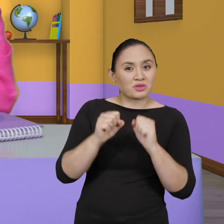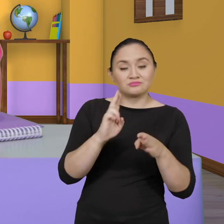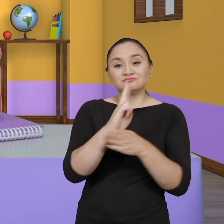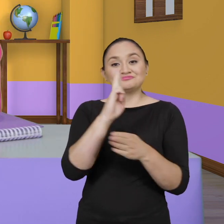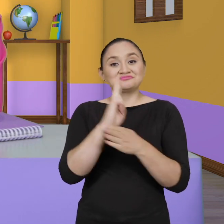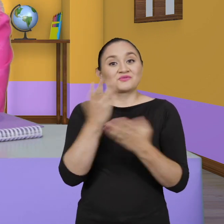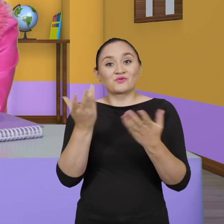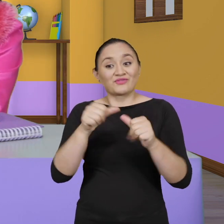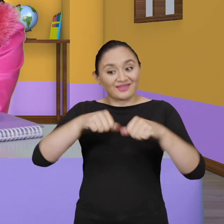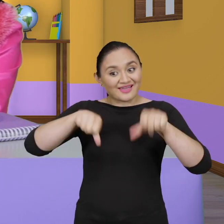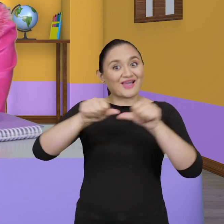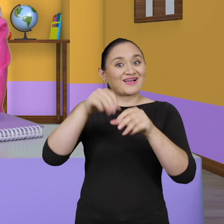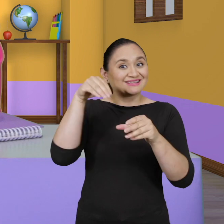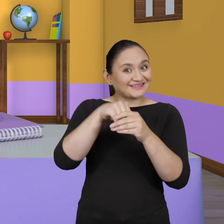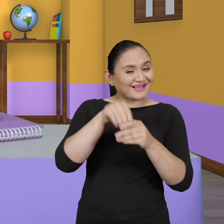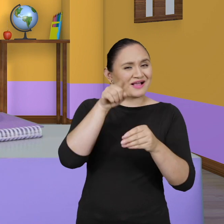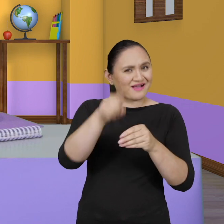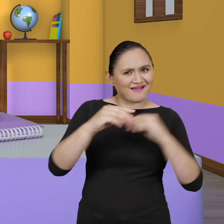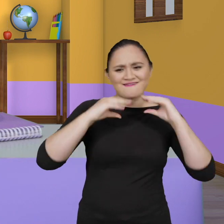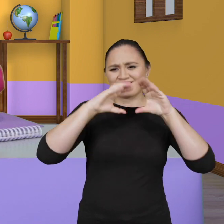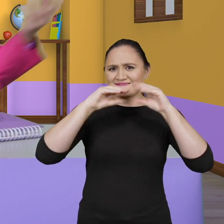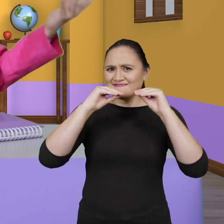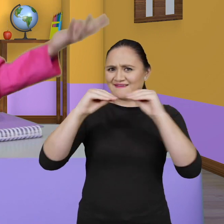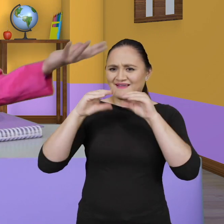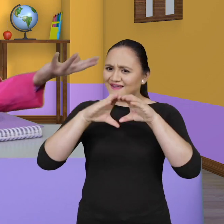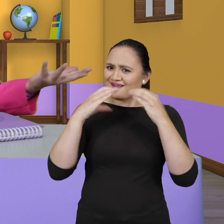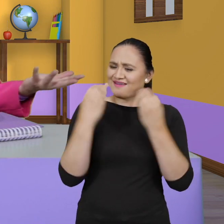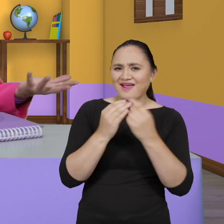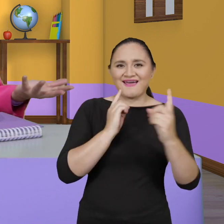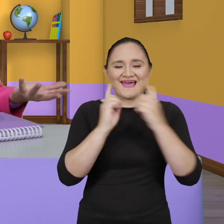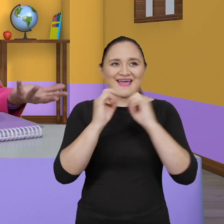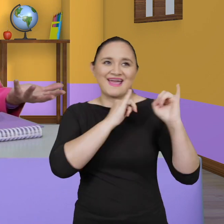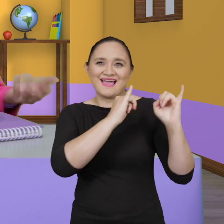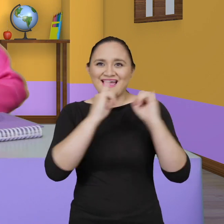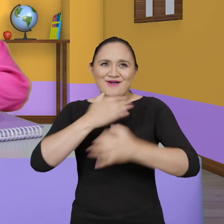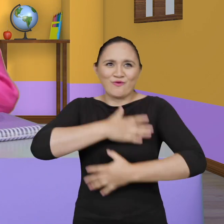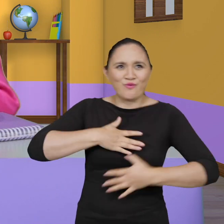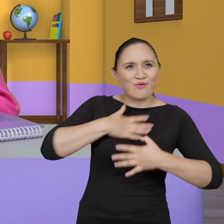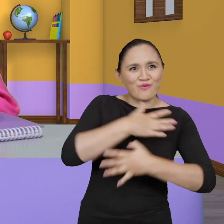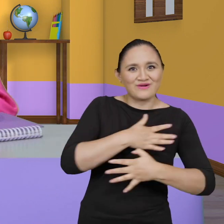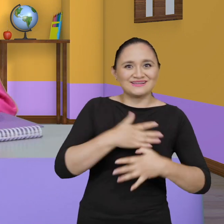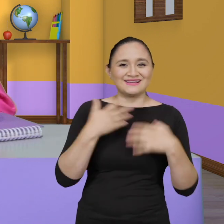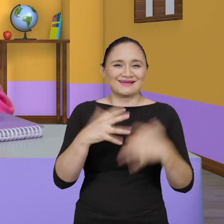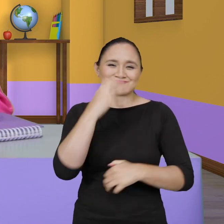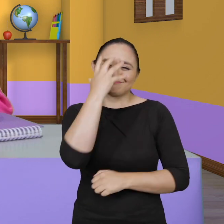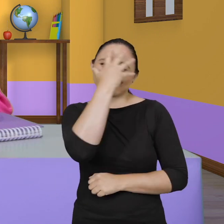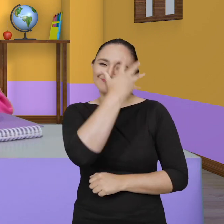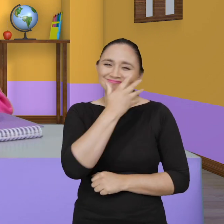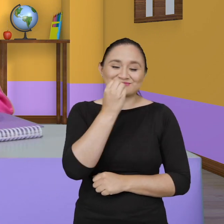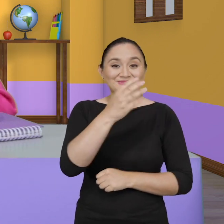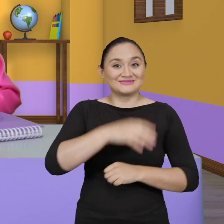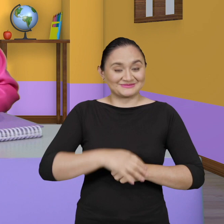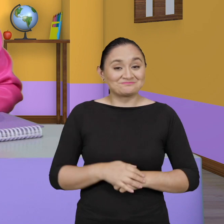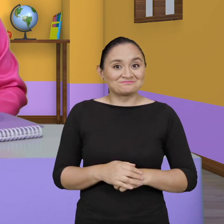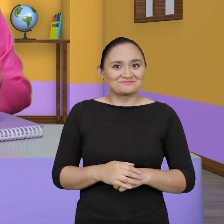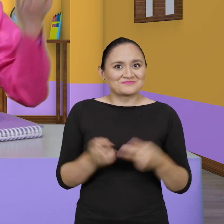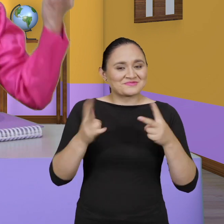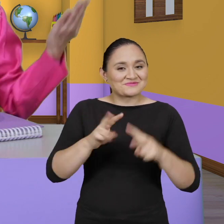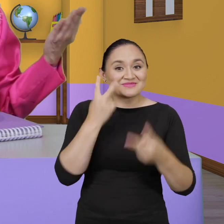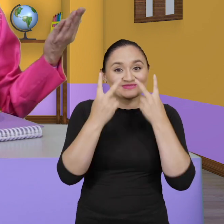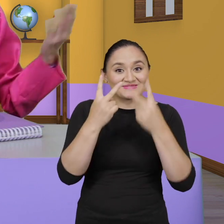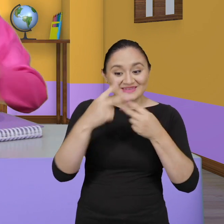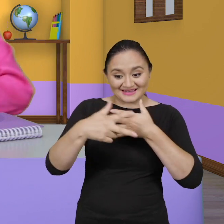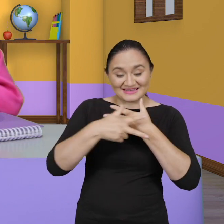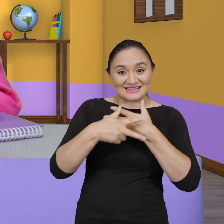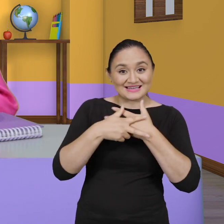que pueden usar para hacer más divertidas y dinámicas sus clases! ¡Ay, qué bonito! Y también